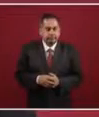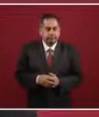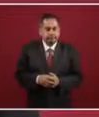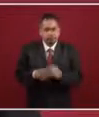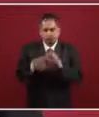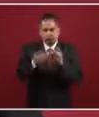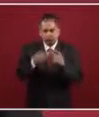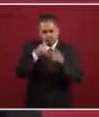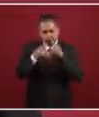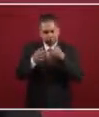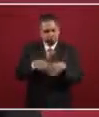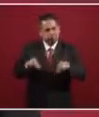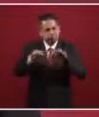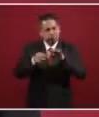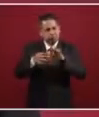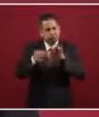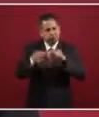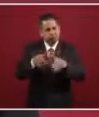dependió mucho.